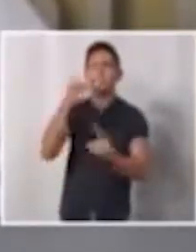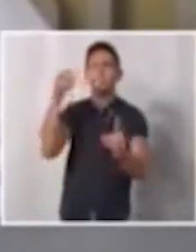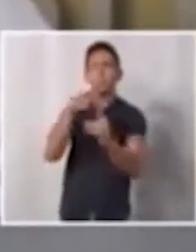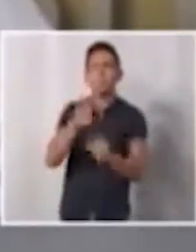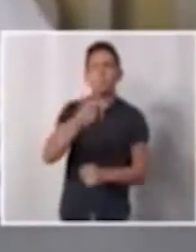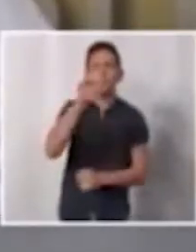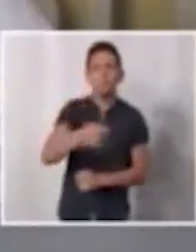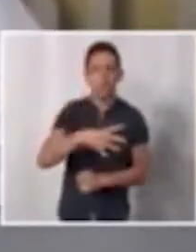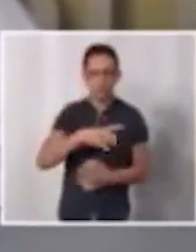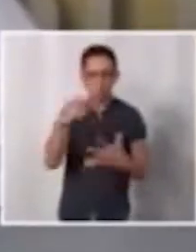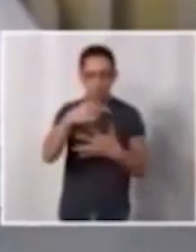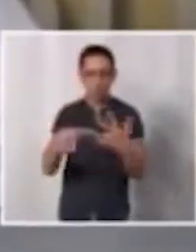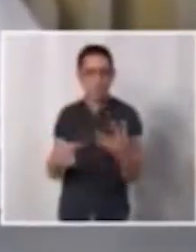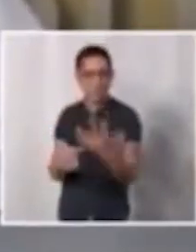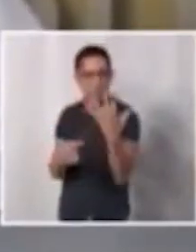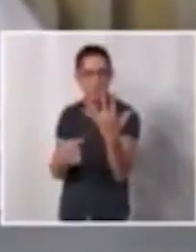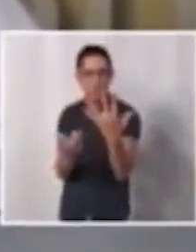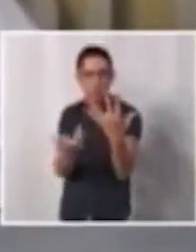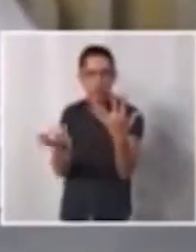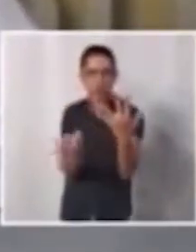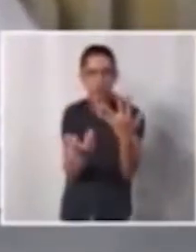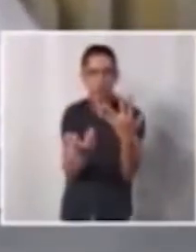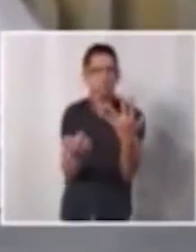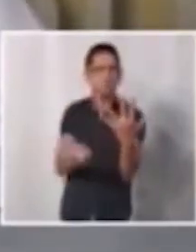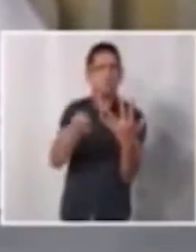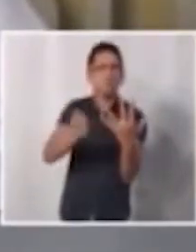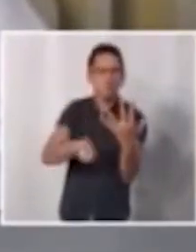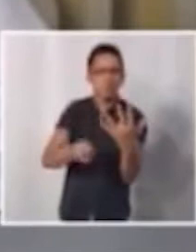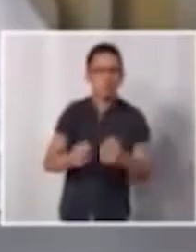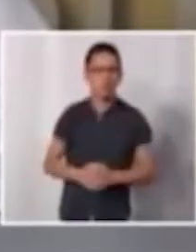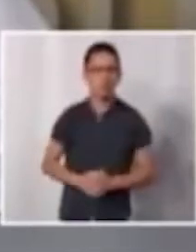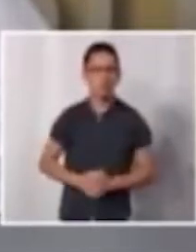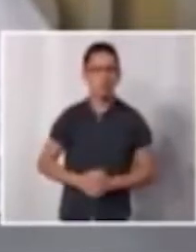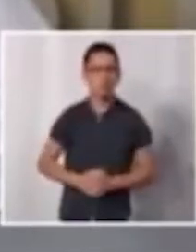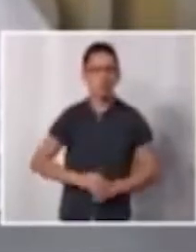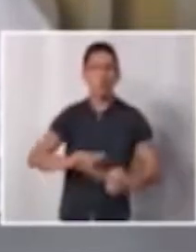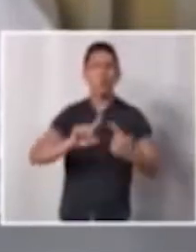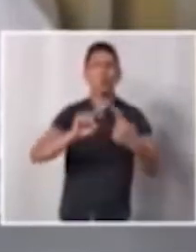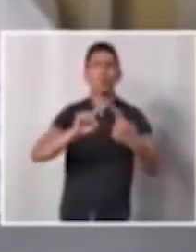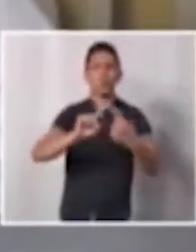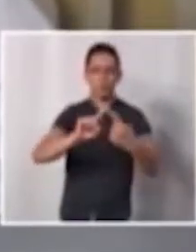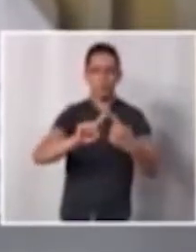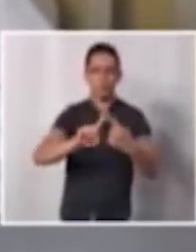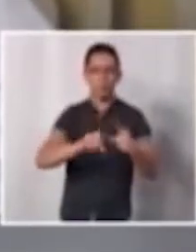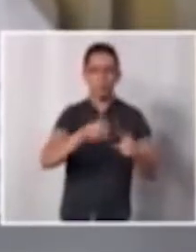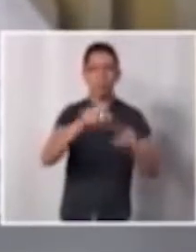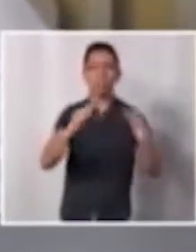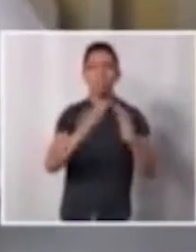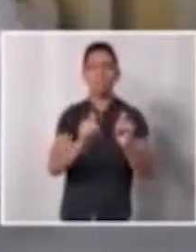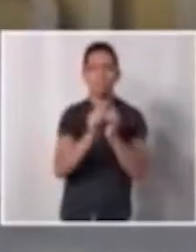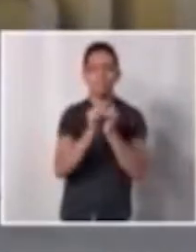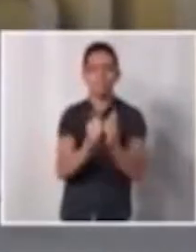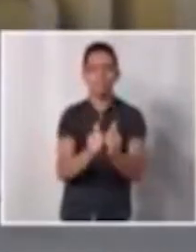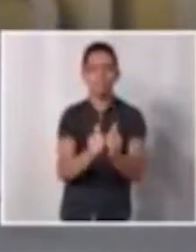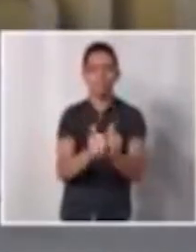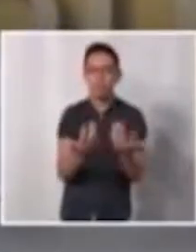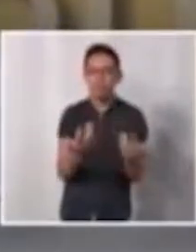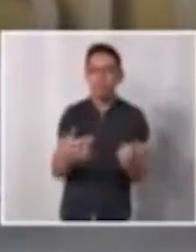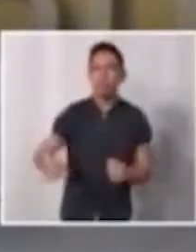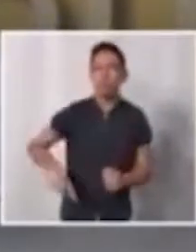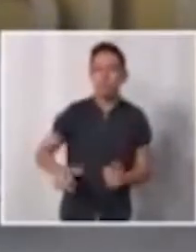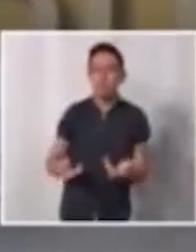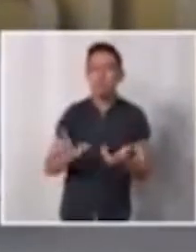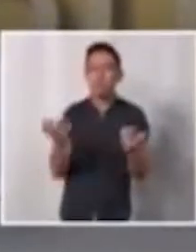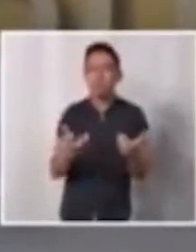de cinco acciones. Que son, uno, para que te quedes en casa, el gobierno estará